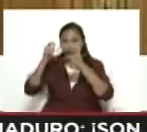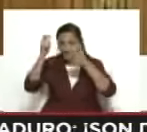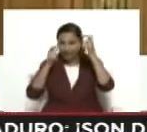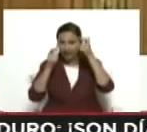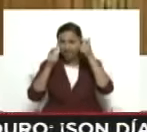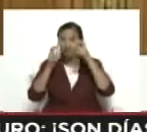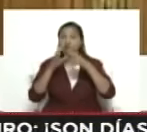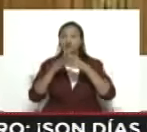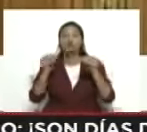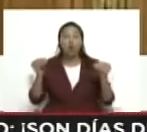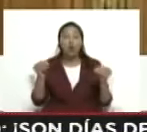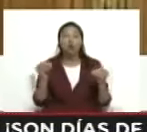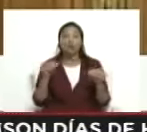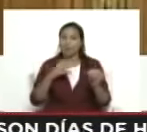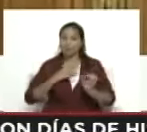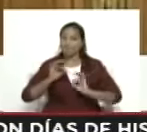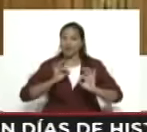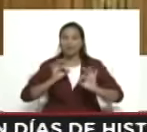Preparémonos.